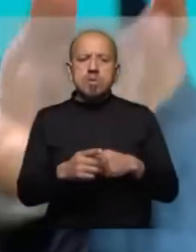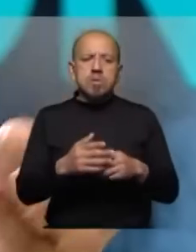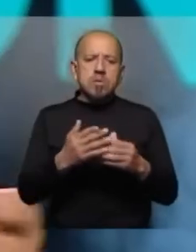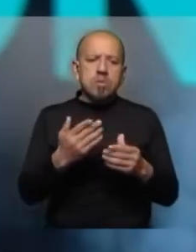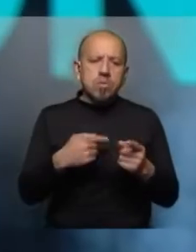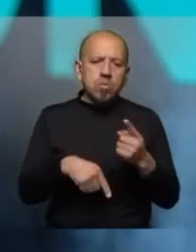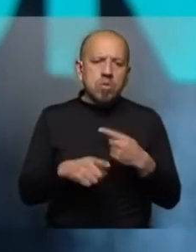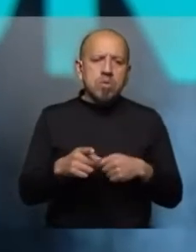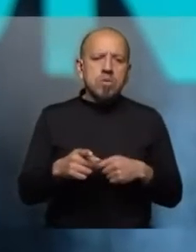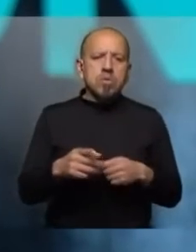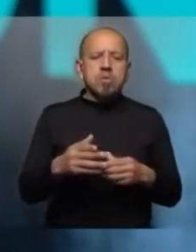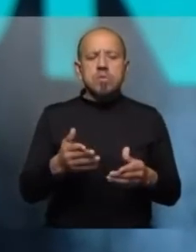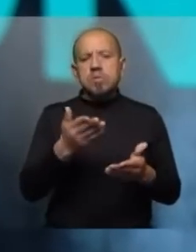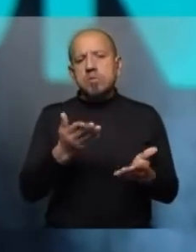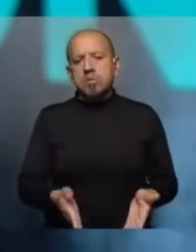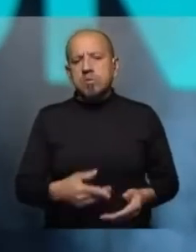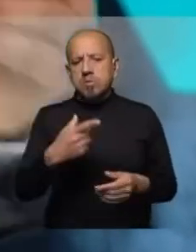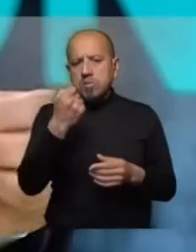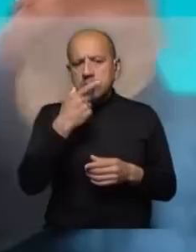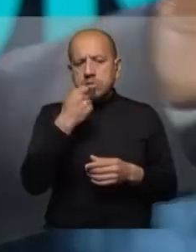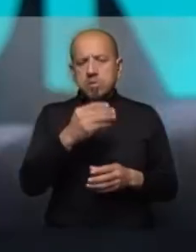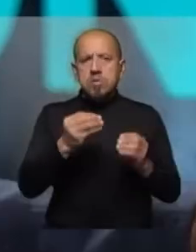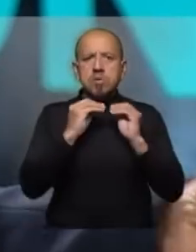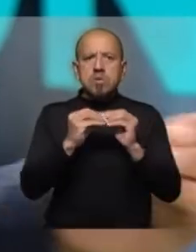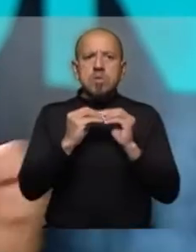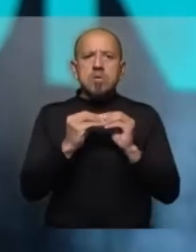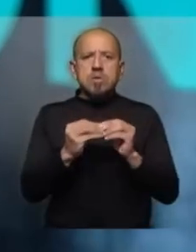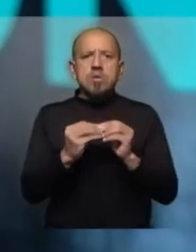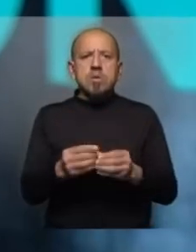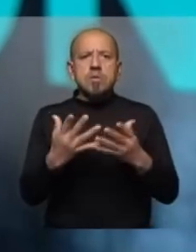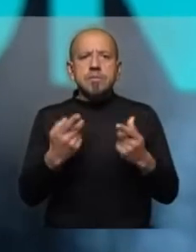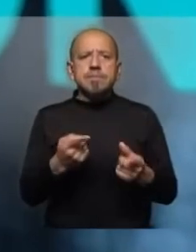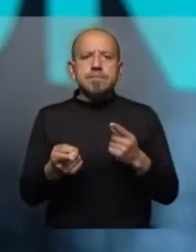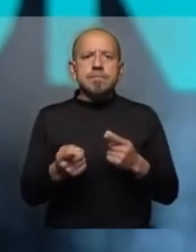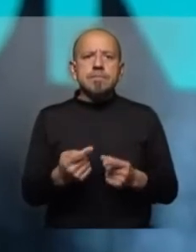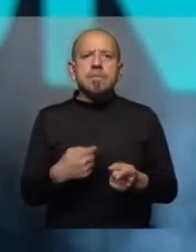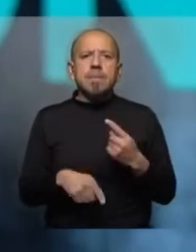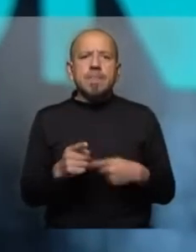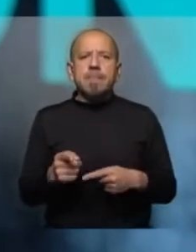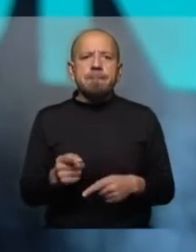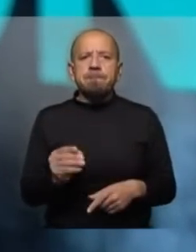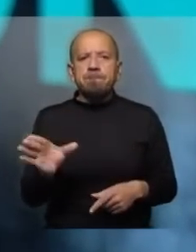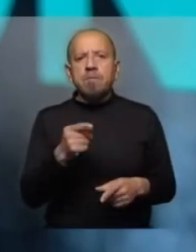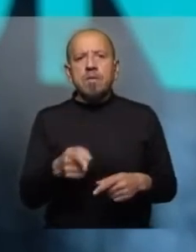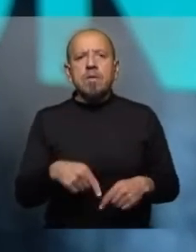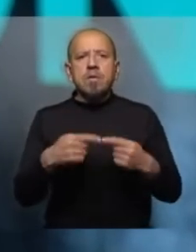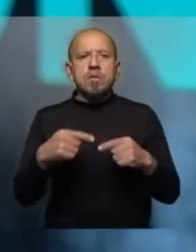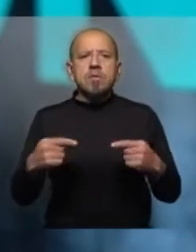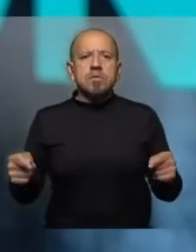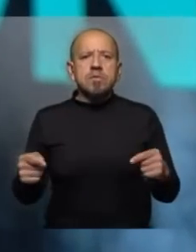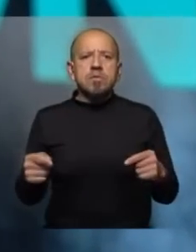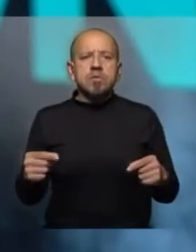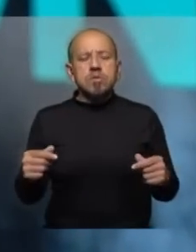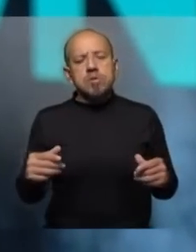obtener el medicamento adecuado o obtener la consulta con el especialista que desea este y y todas esas cuestiones van tiñendo la